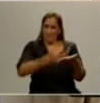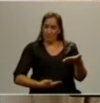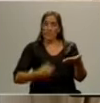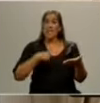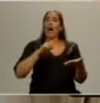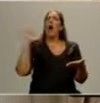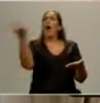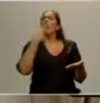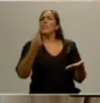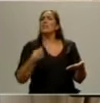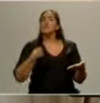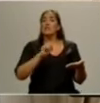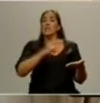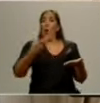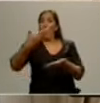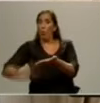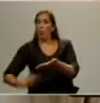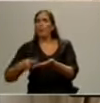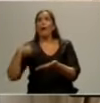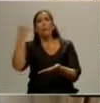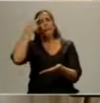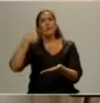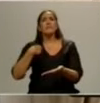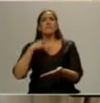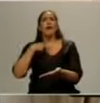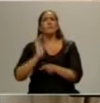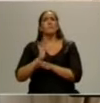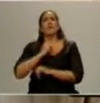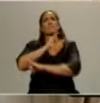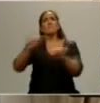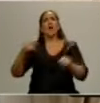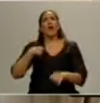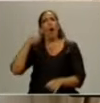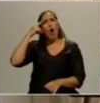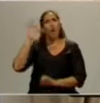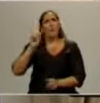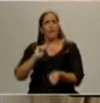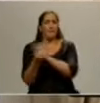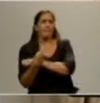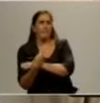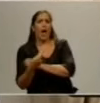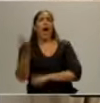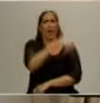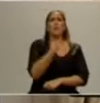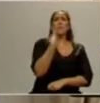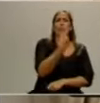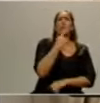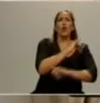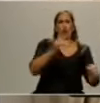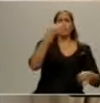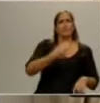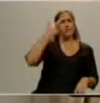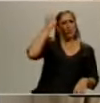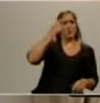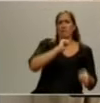había cambiado de opinión respecto de la muerte del fiscal Nisman, porque decía que en la primera había afirmado que era un suicidio